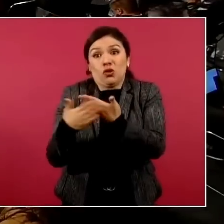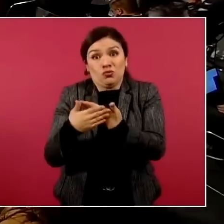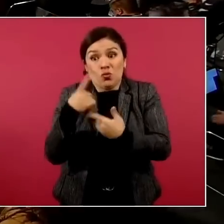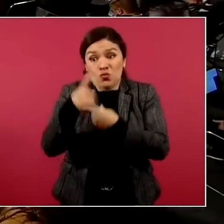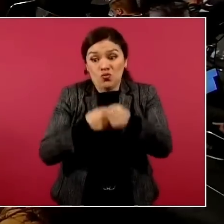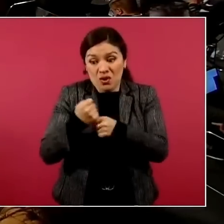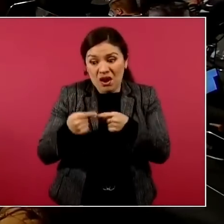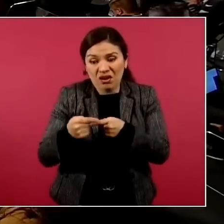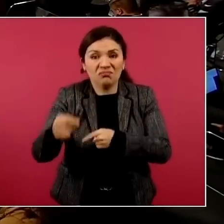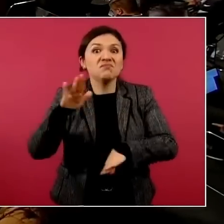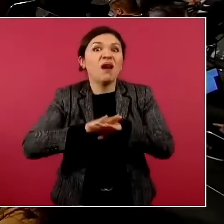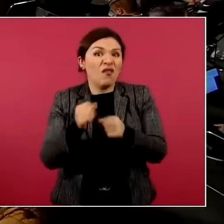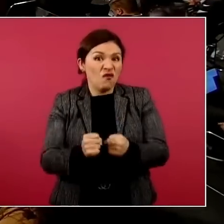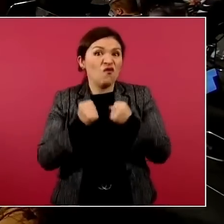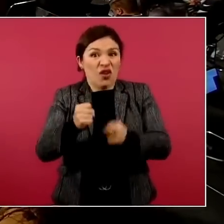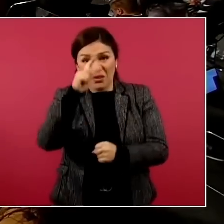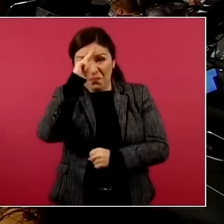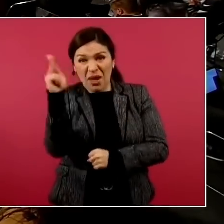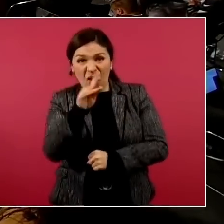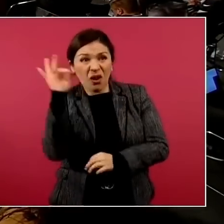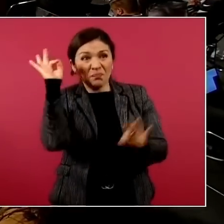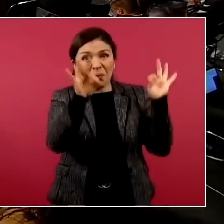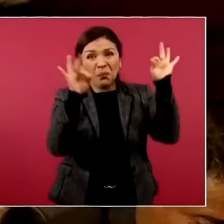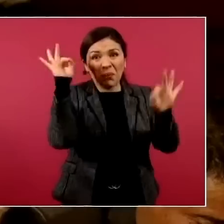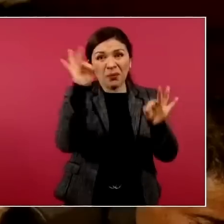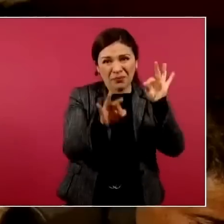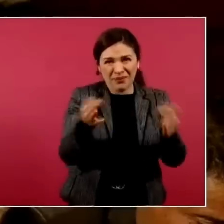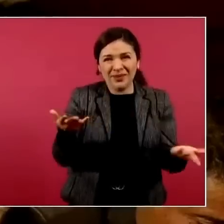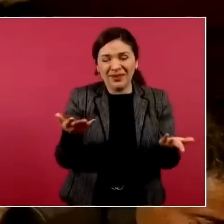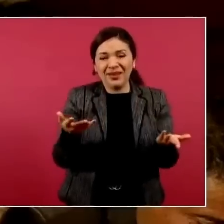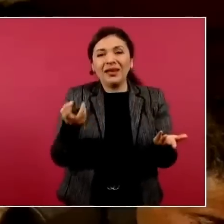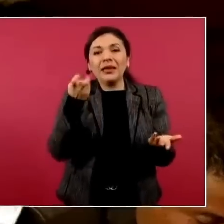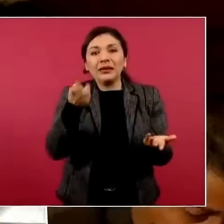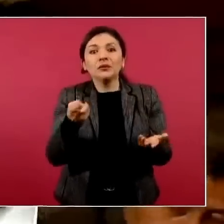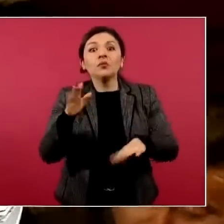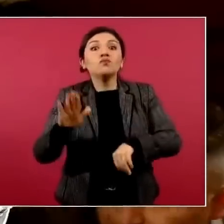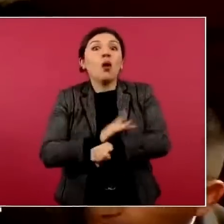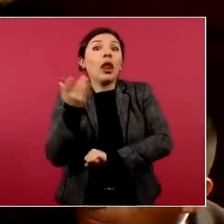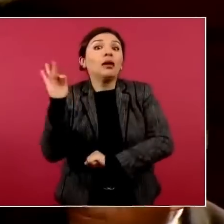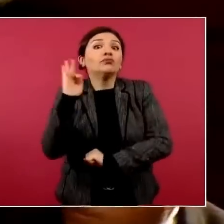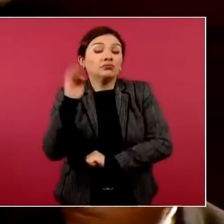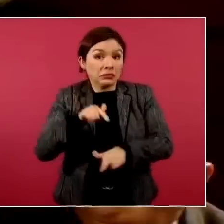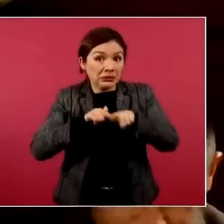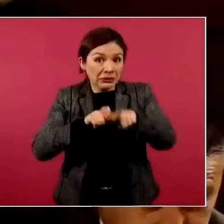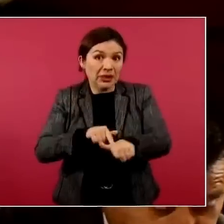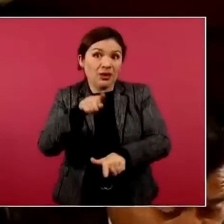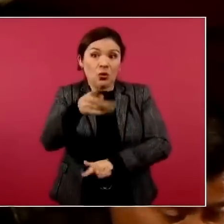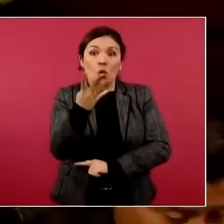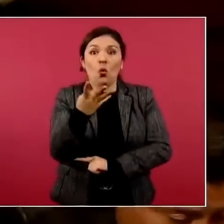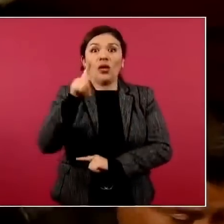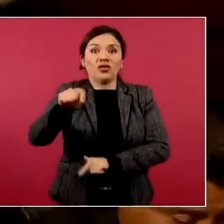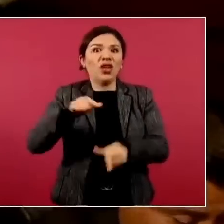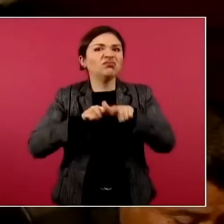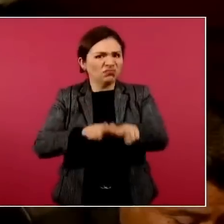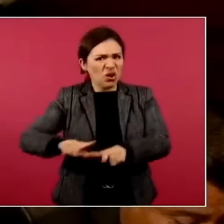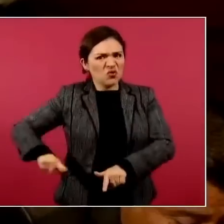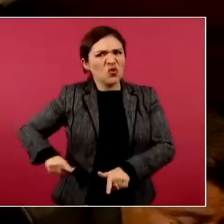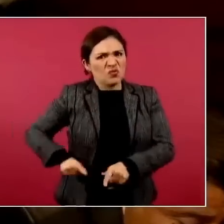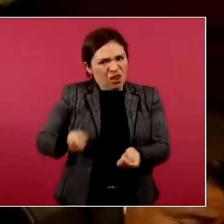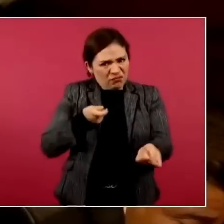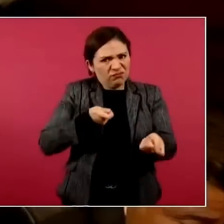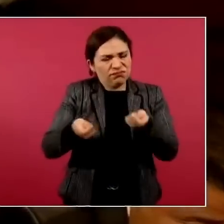año y porque obviamente viene la muy probable continuidad de la 4T a lo que ellos